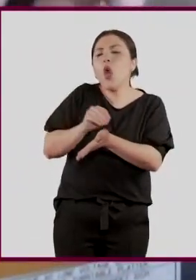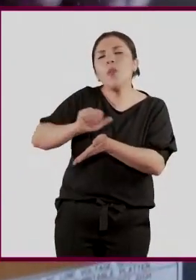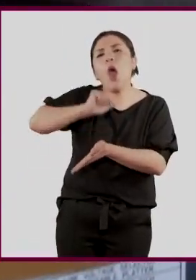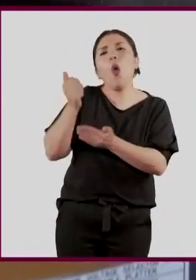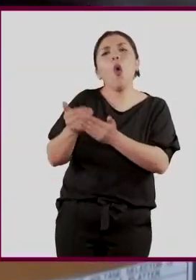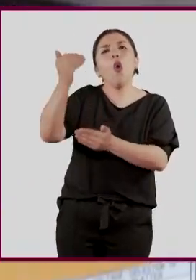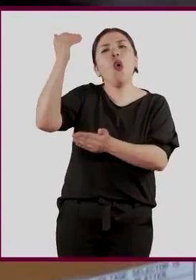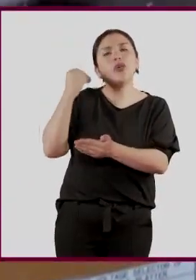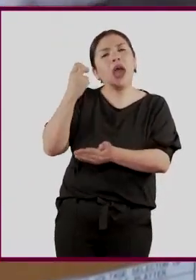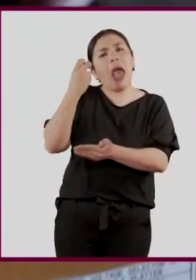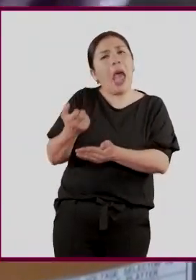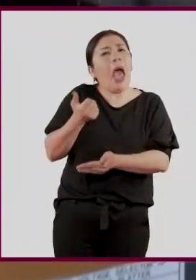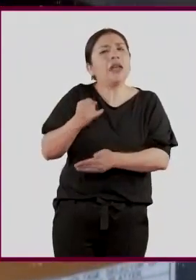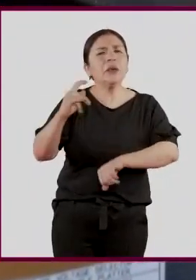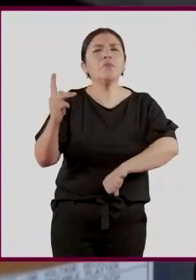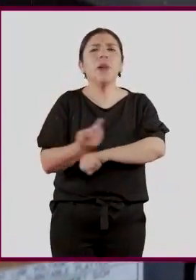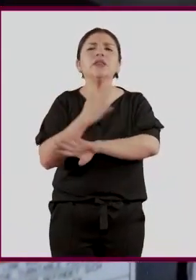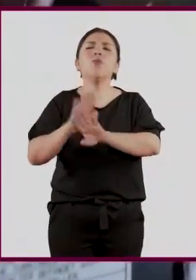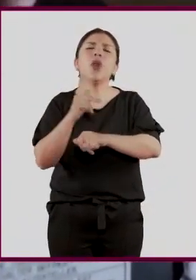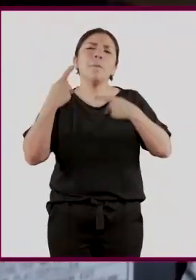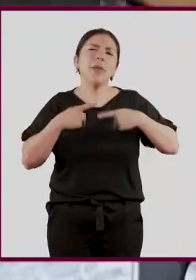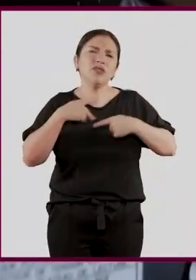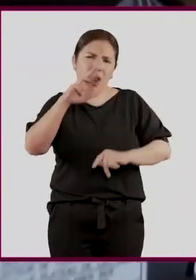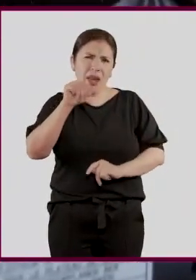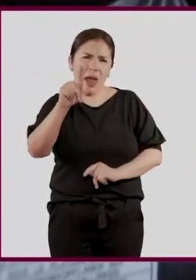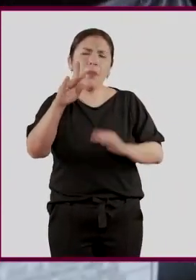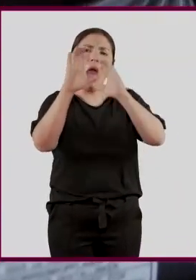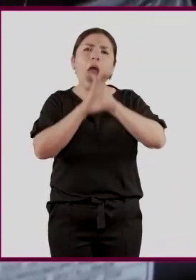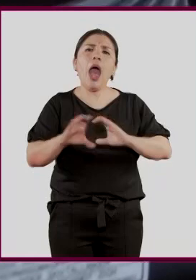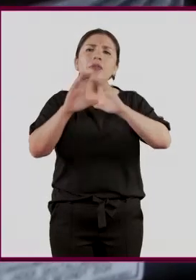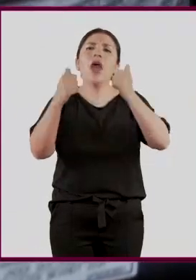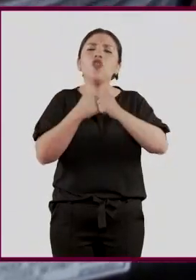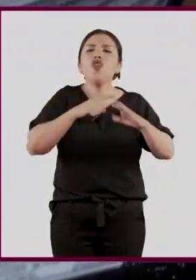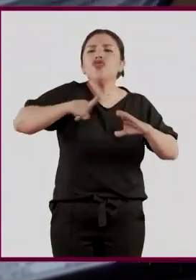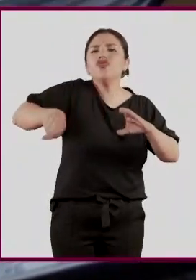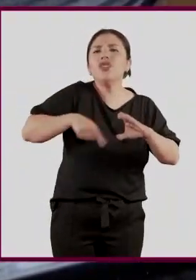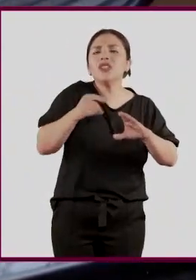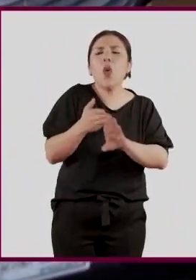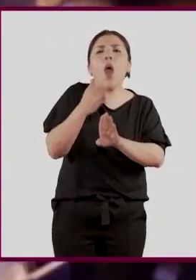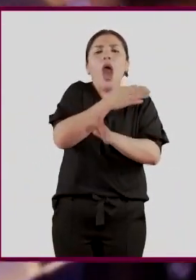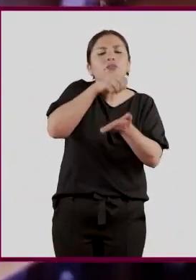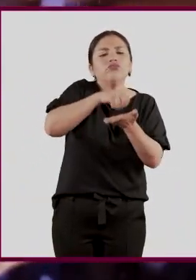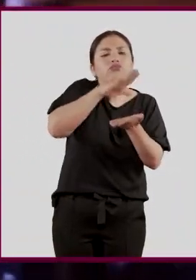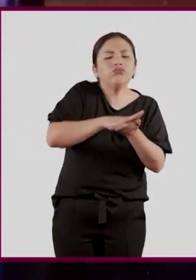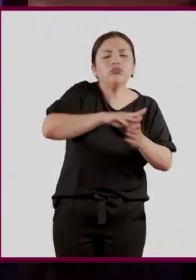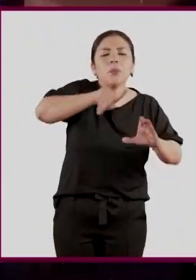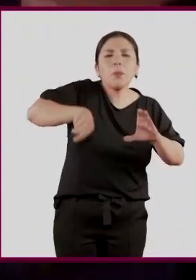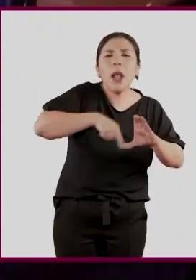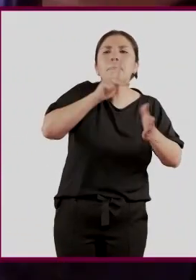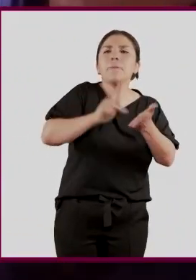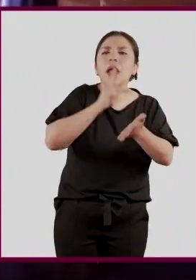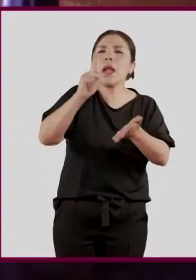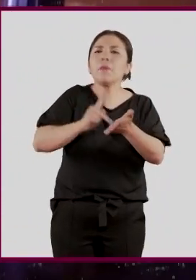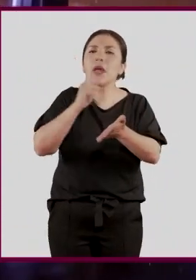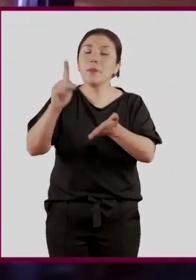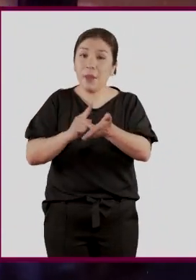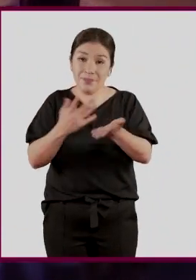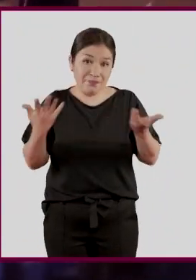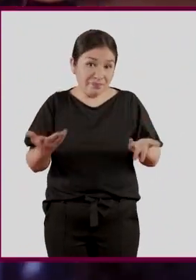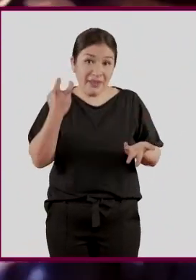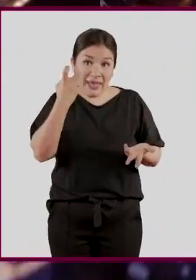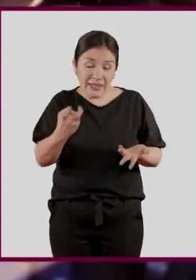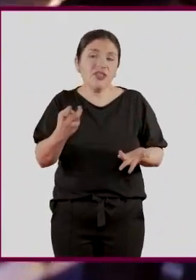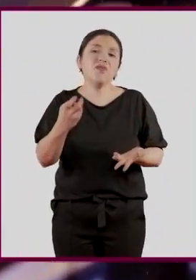previa. Esto ocurre así porque los raperos solían cantar sobre discos grabados que se repetían constantemente.